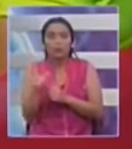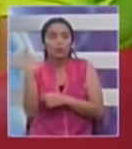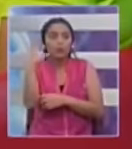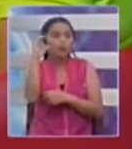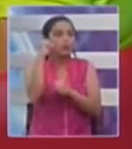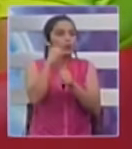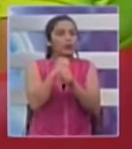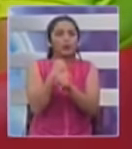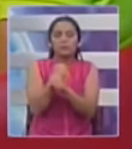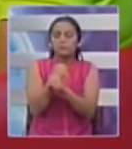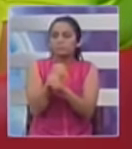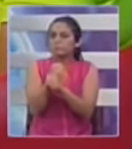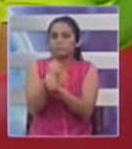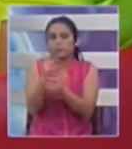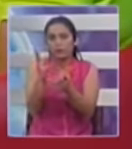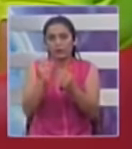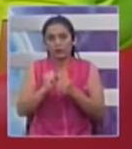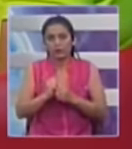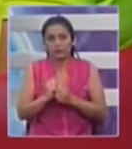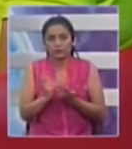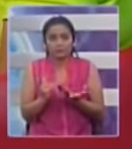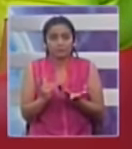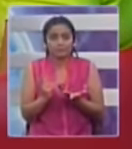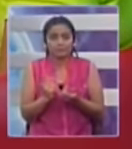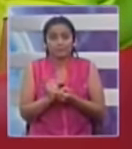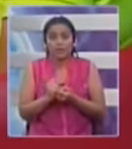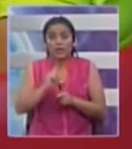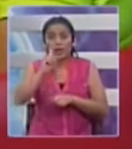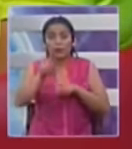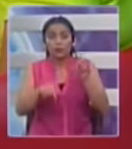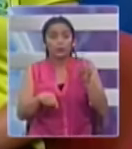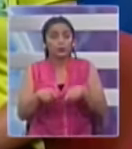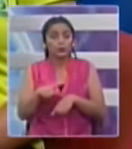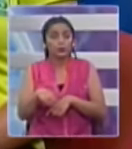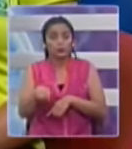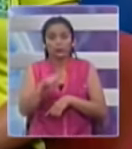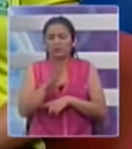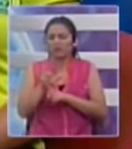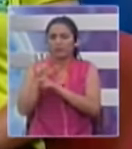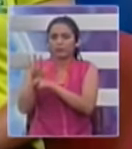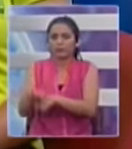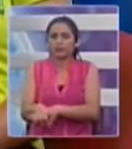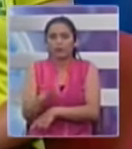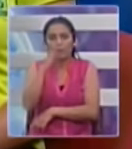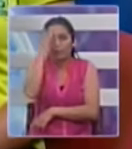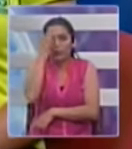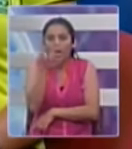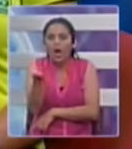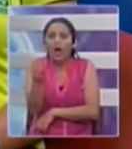trabajo. No encuentran un lugar de trabajo y en muchos lugares son discriminados, nos dicen ellos, por la edad.